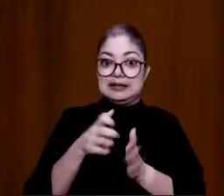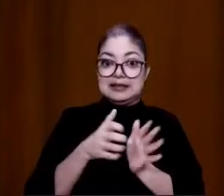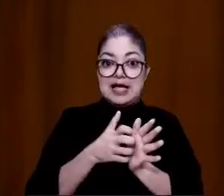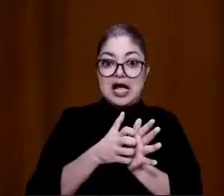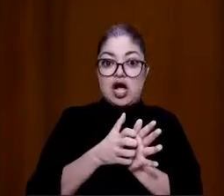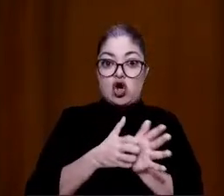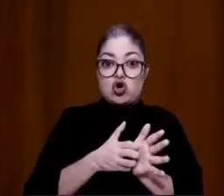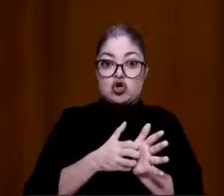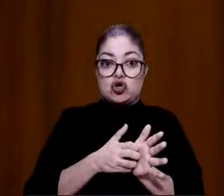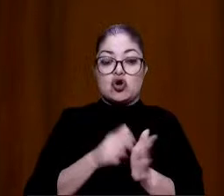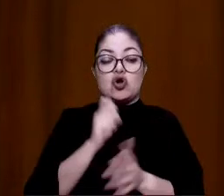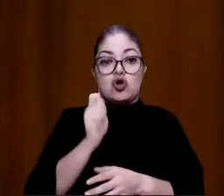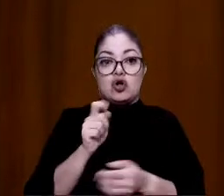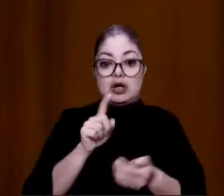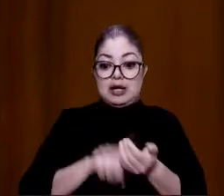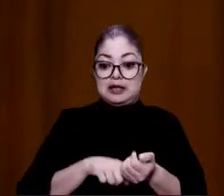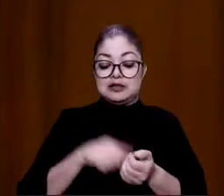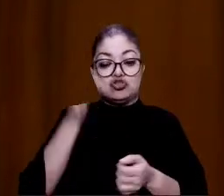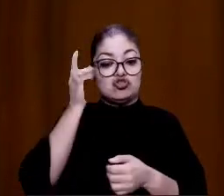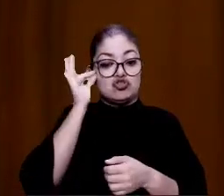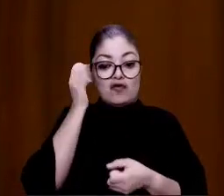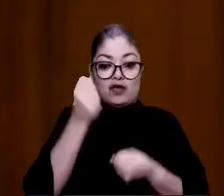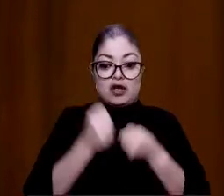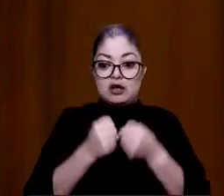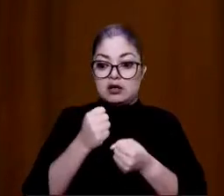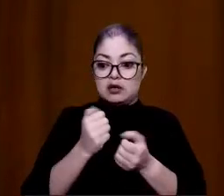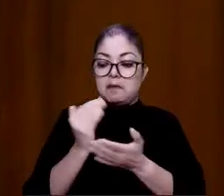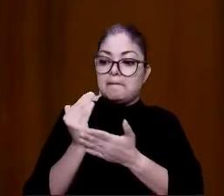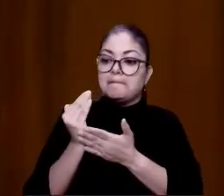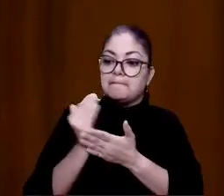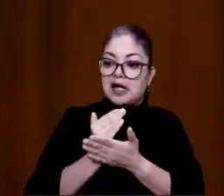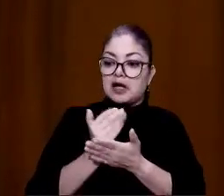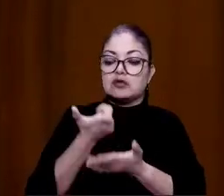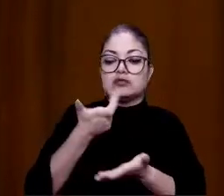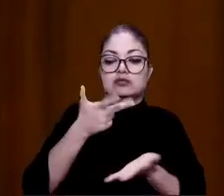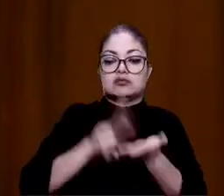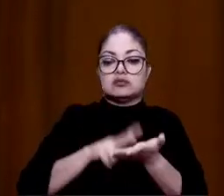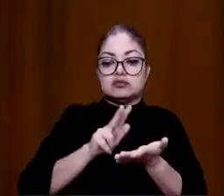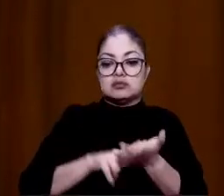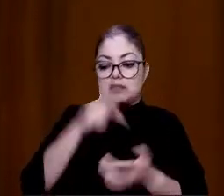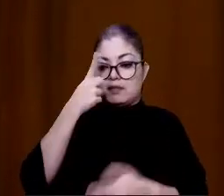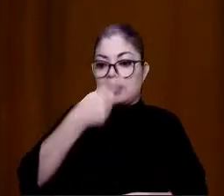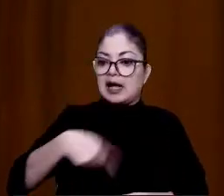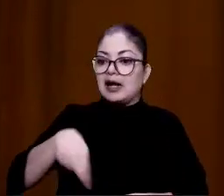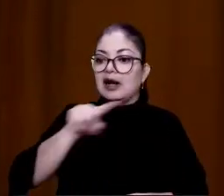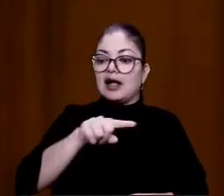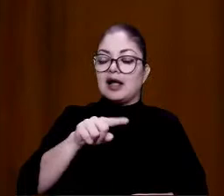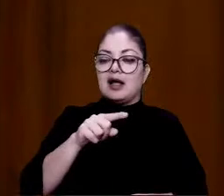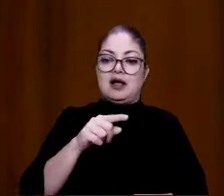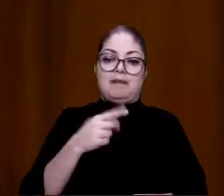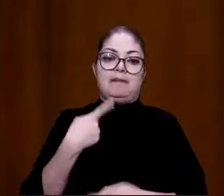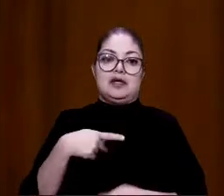gasto de los operarios se traduzca en una menor tarifa para los usuarios.